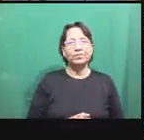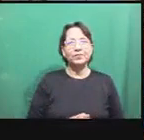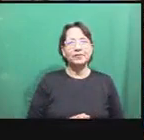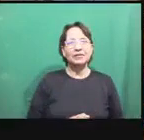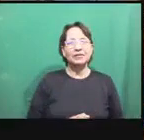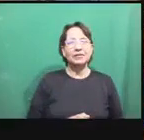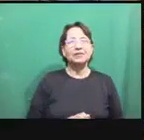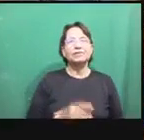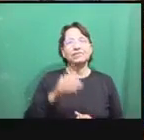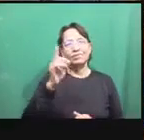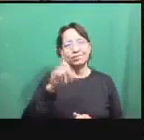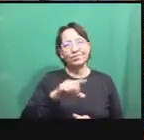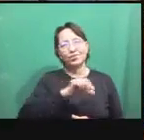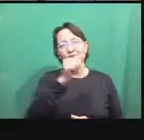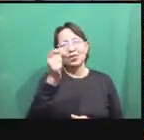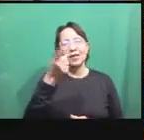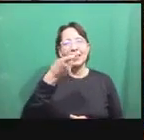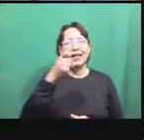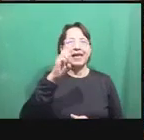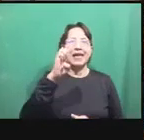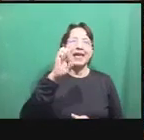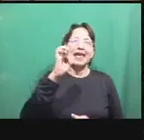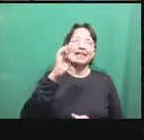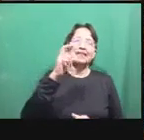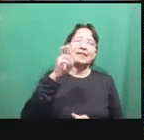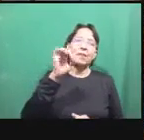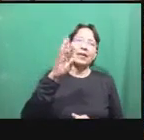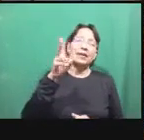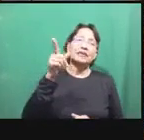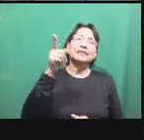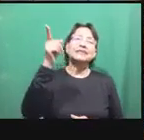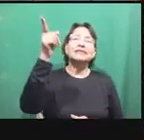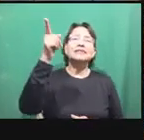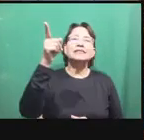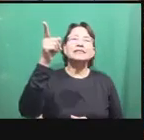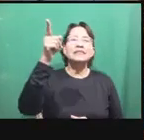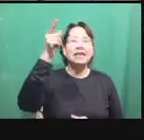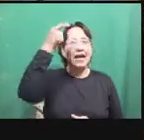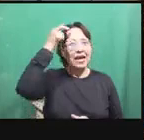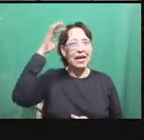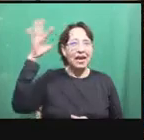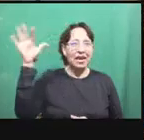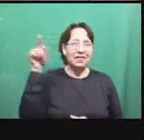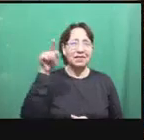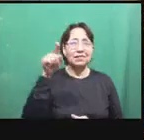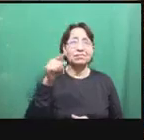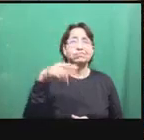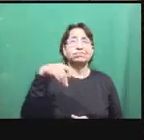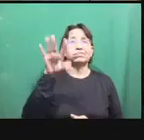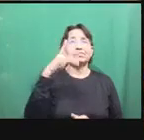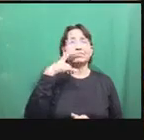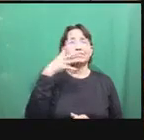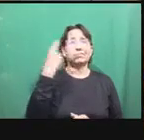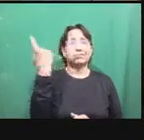Ya entramos a Getsemaní. En Cartagena, centro histórico donde también el muralismo es muy